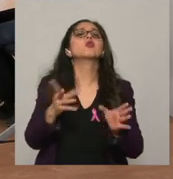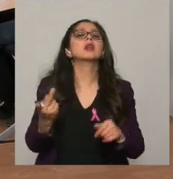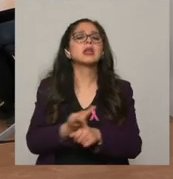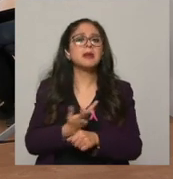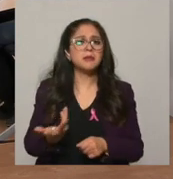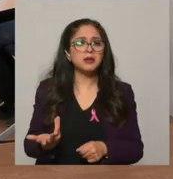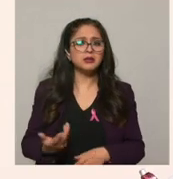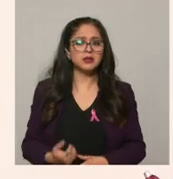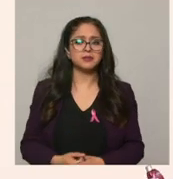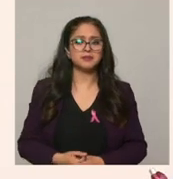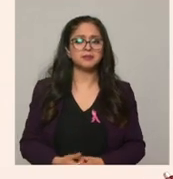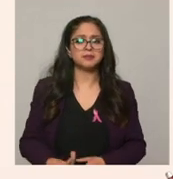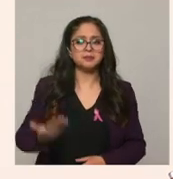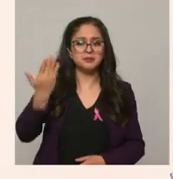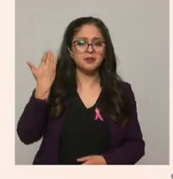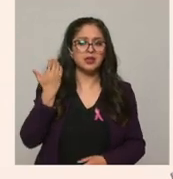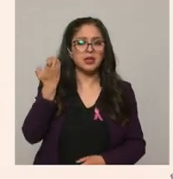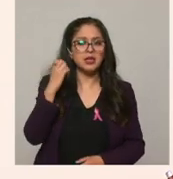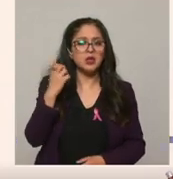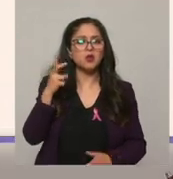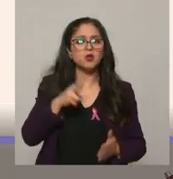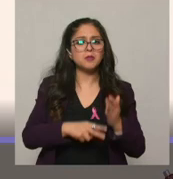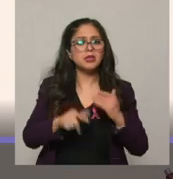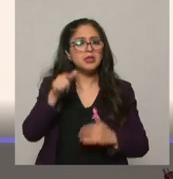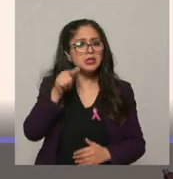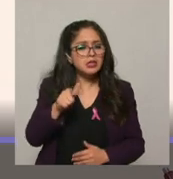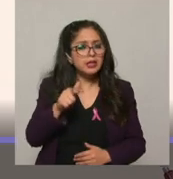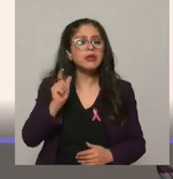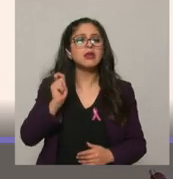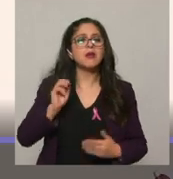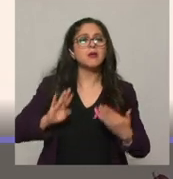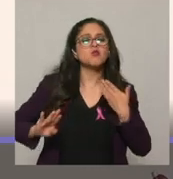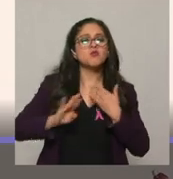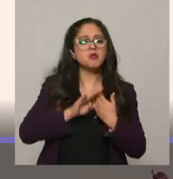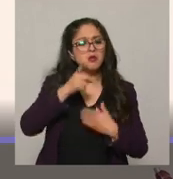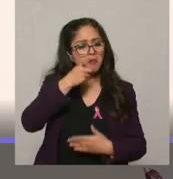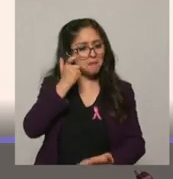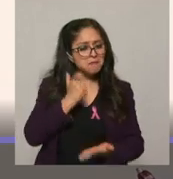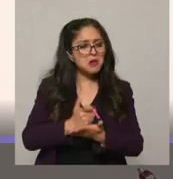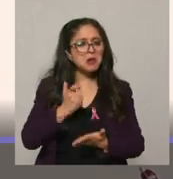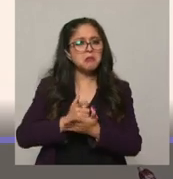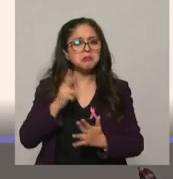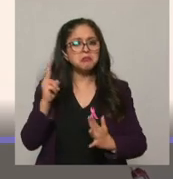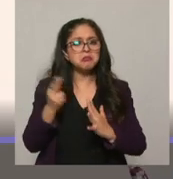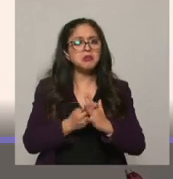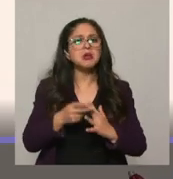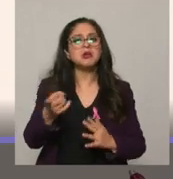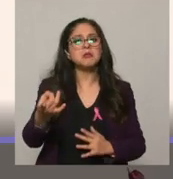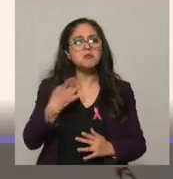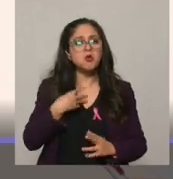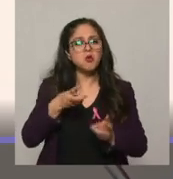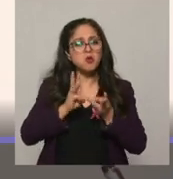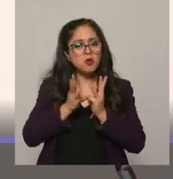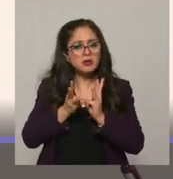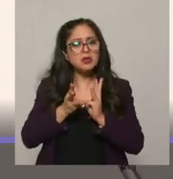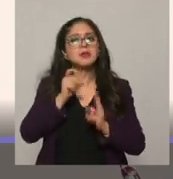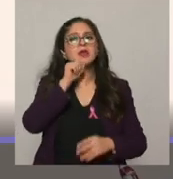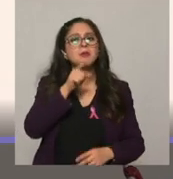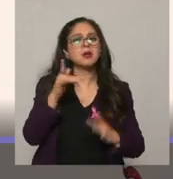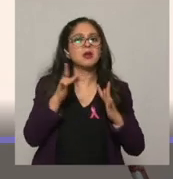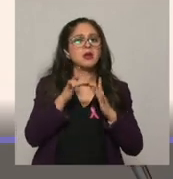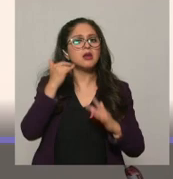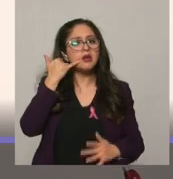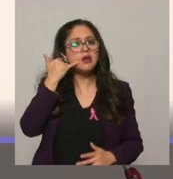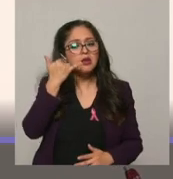el 2017, en enero del 2017, yo recibo amenazas de muerte por medio de vía WhatsApp y llamadas telefónicas,